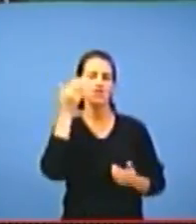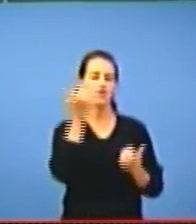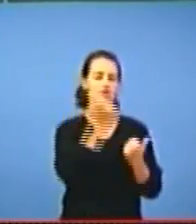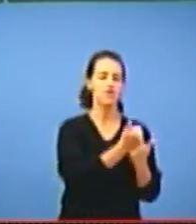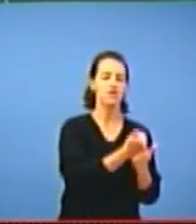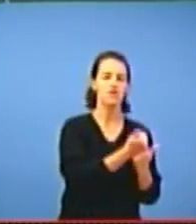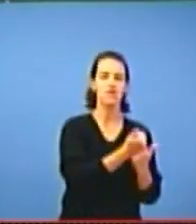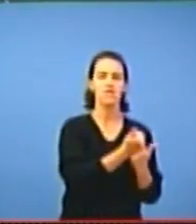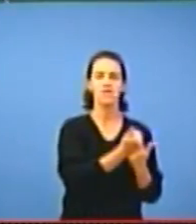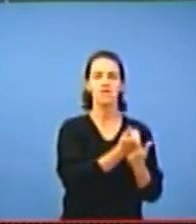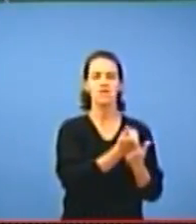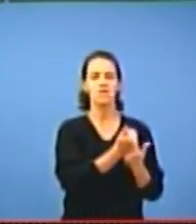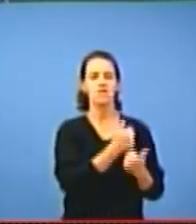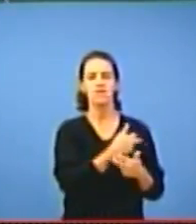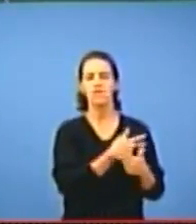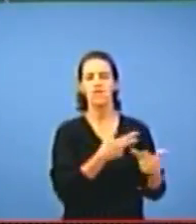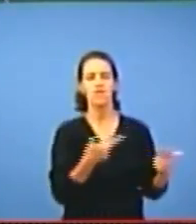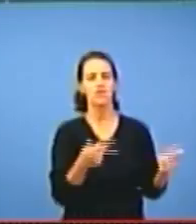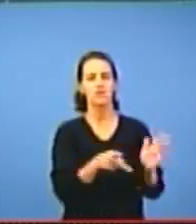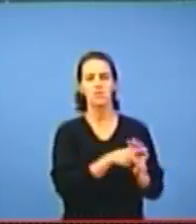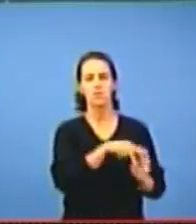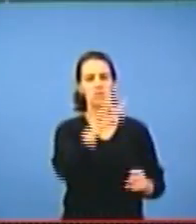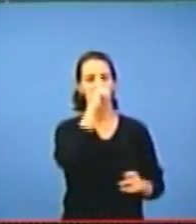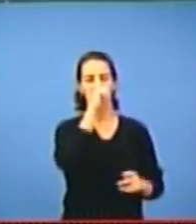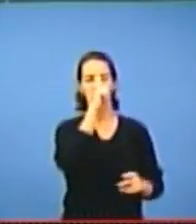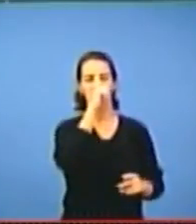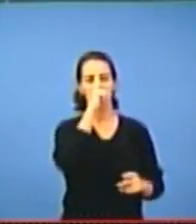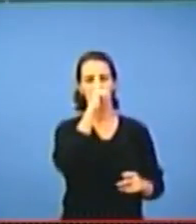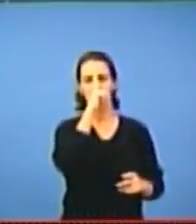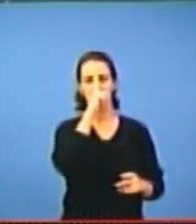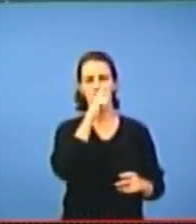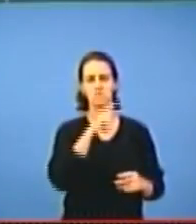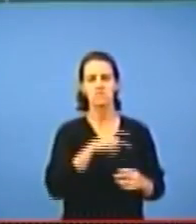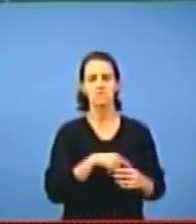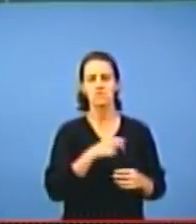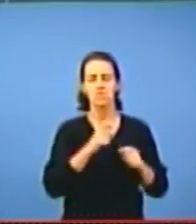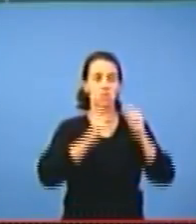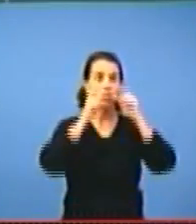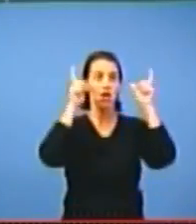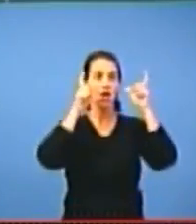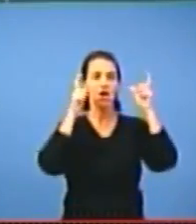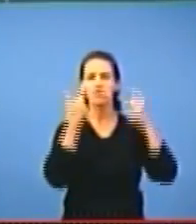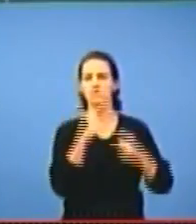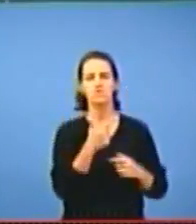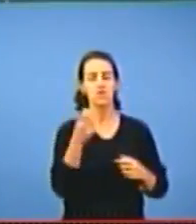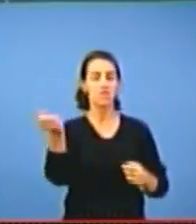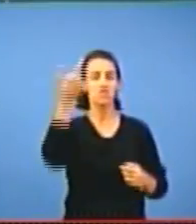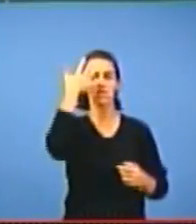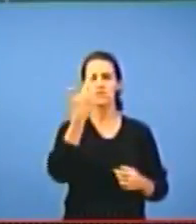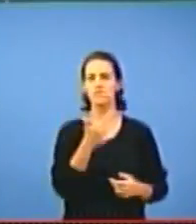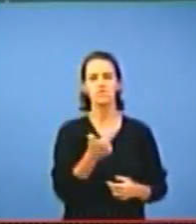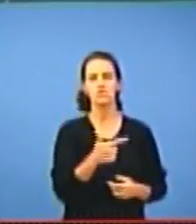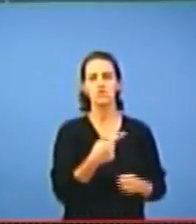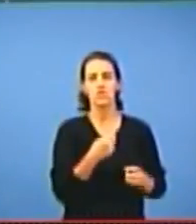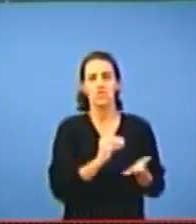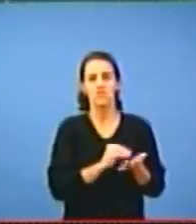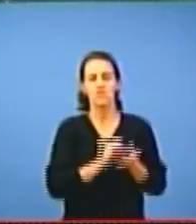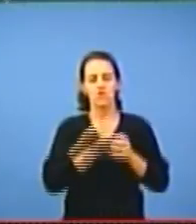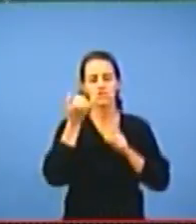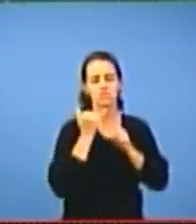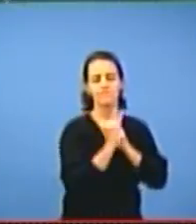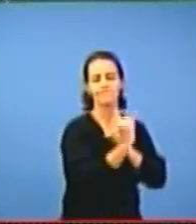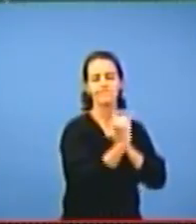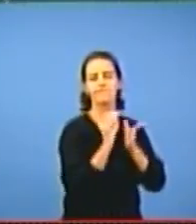que eran filosóficas, las cosas que eran de los griegos, ellos estaban allí durmiendo. Es la situación profética del mundo.